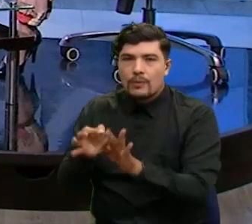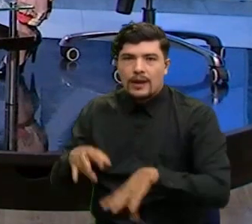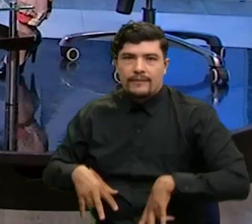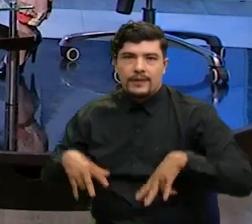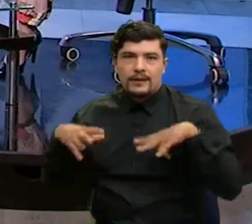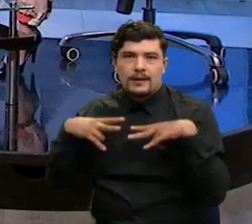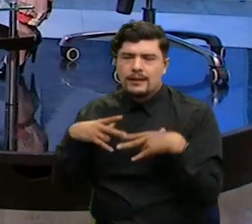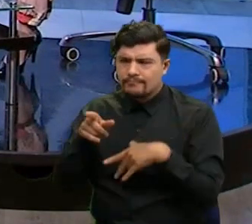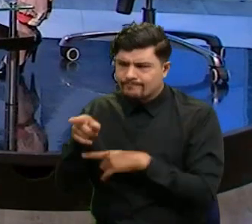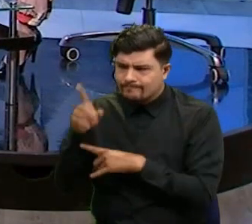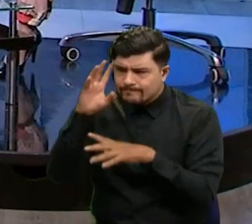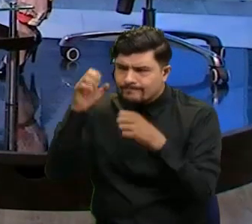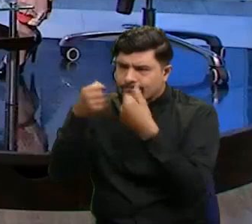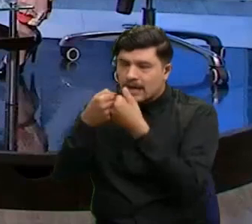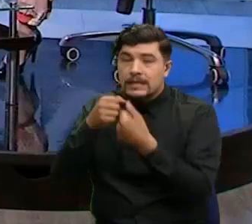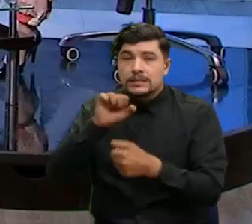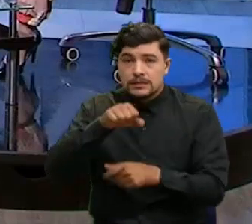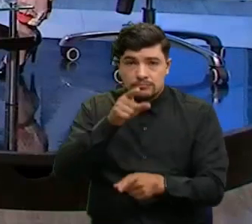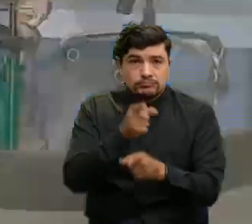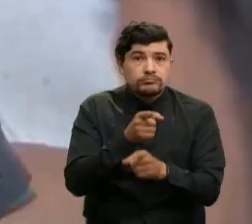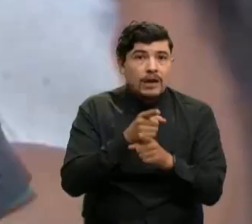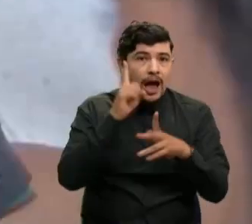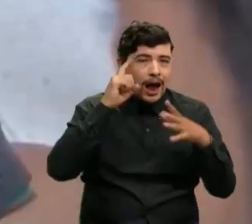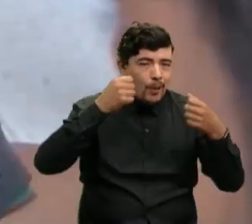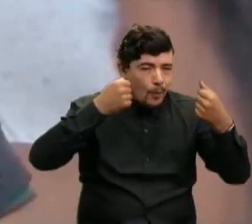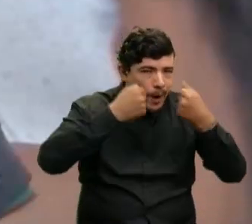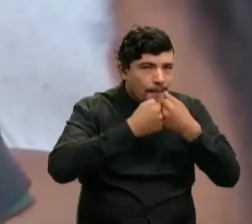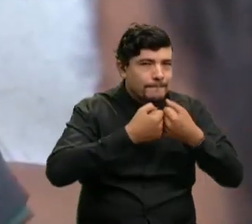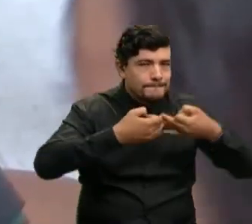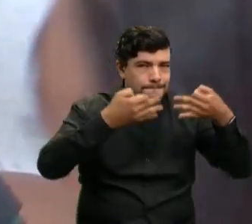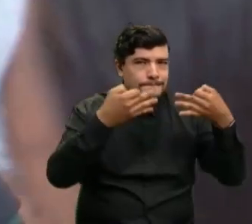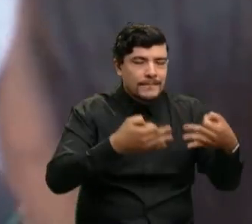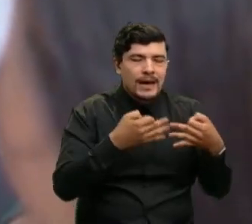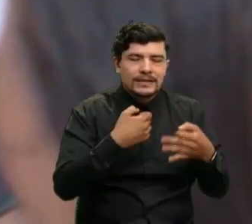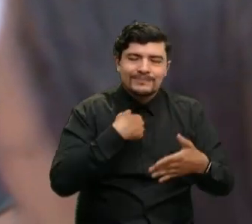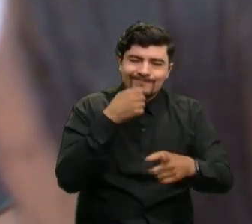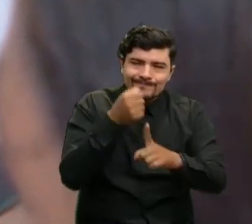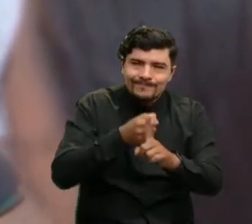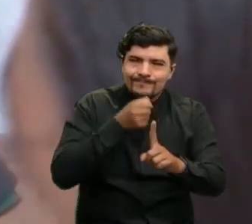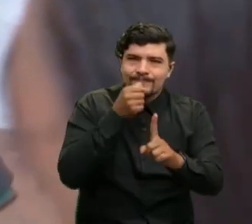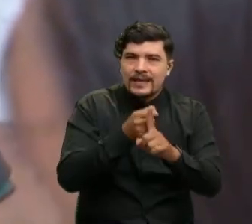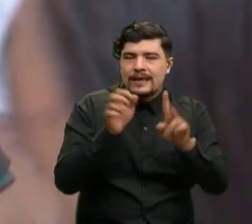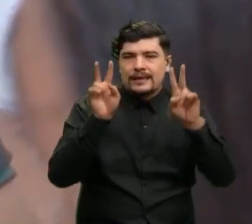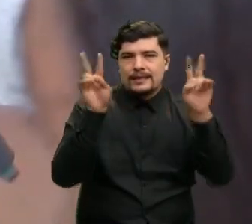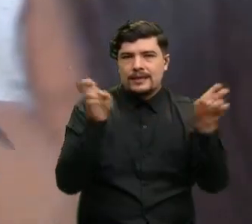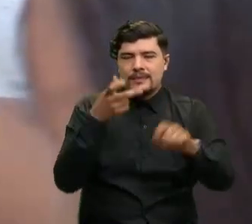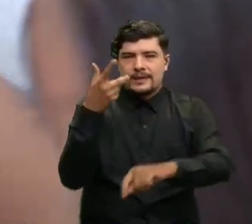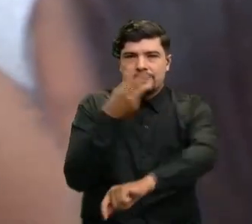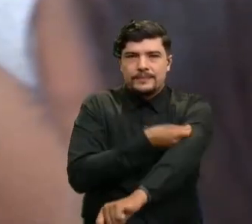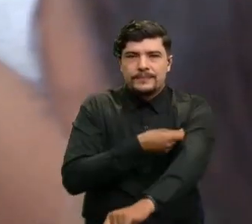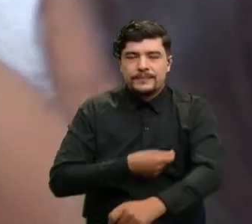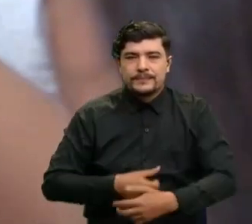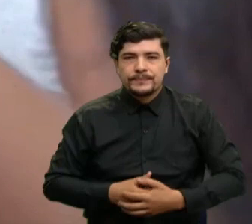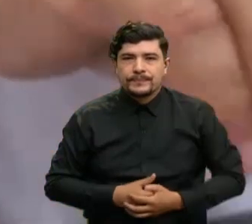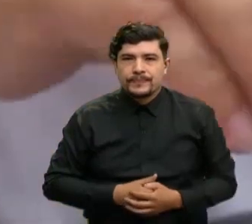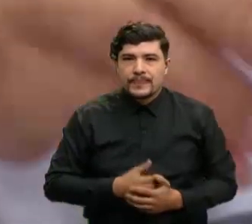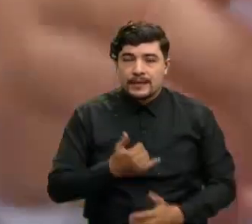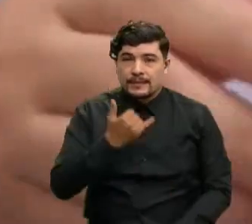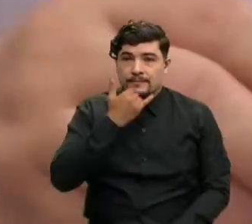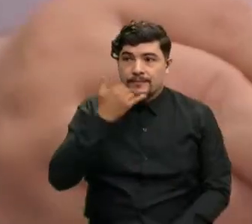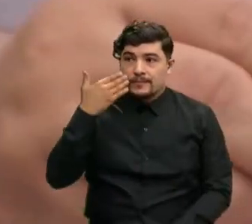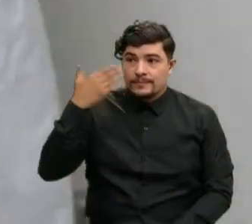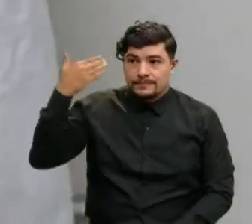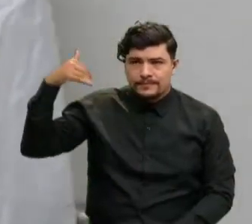Totalmente adheridos, Diana, pero yo quisiera insistir en este tema de la vacunación. Fíjate que durante las últimas